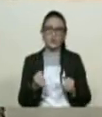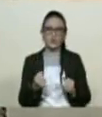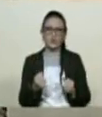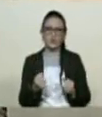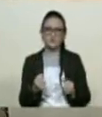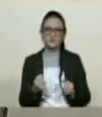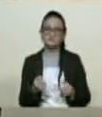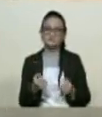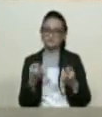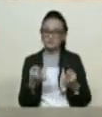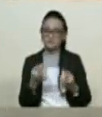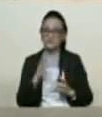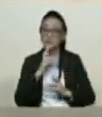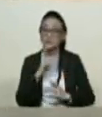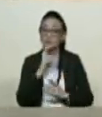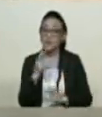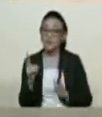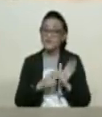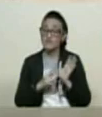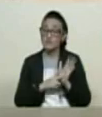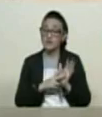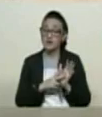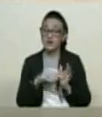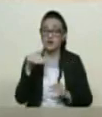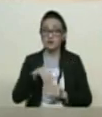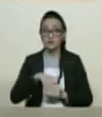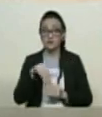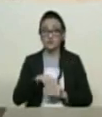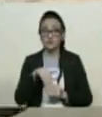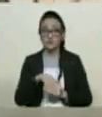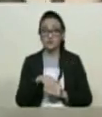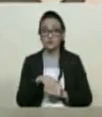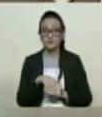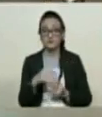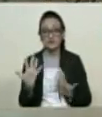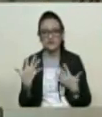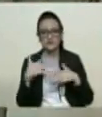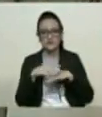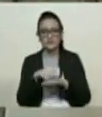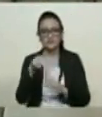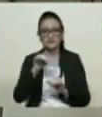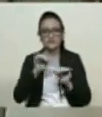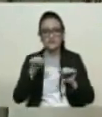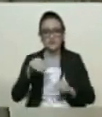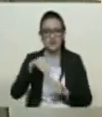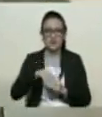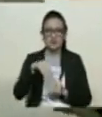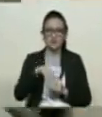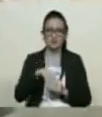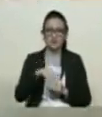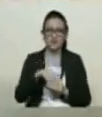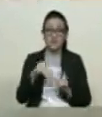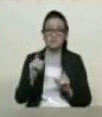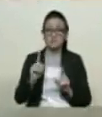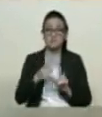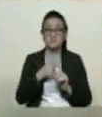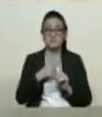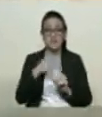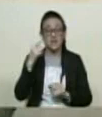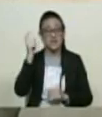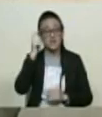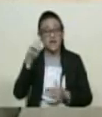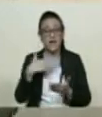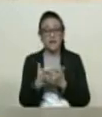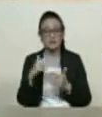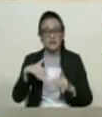a los resultados electorales y hacen una gran integración del sistema electoral, porque desde el primer día hasta después